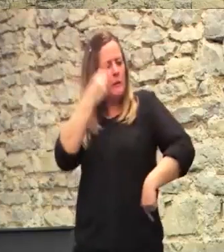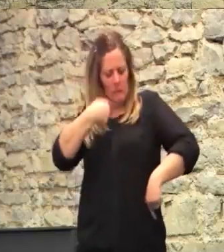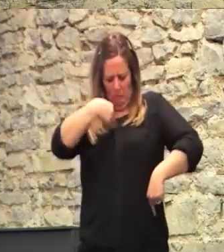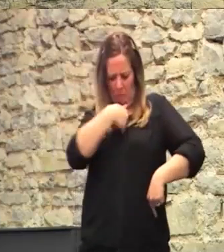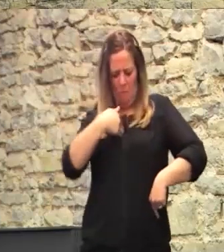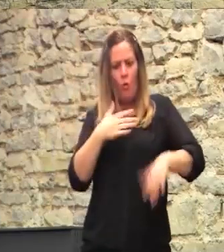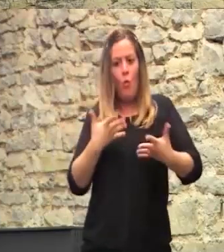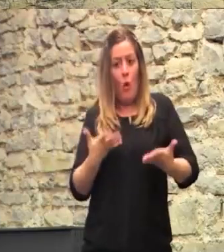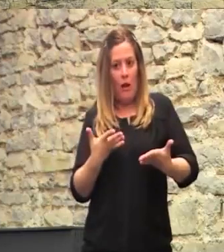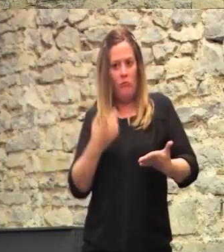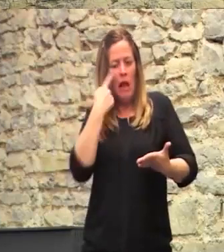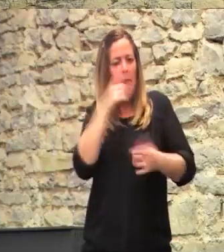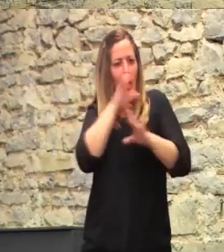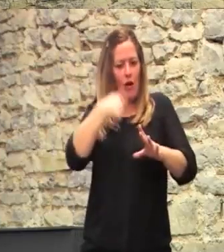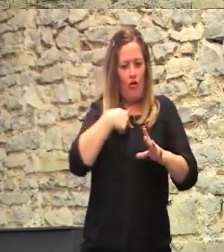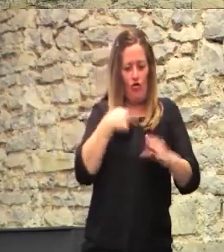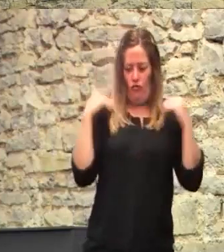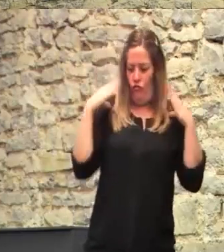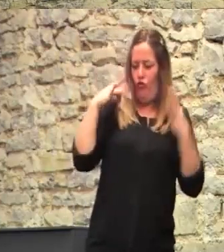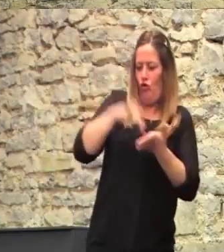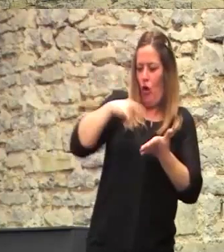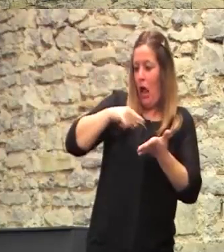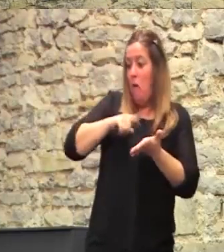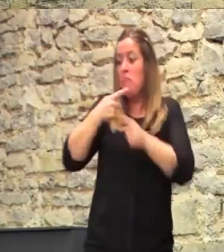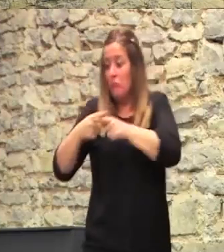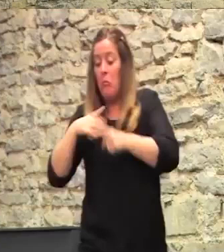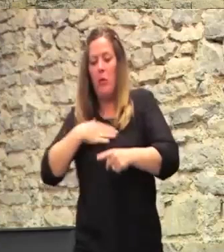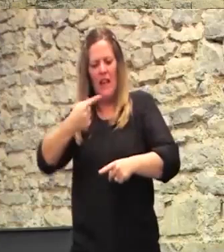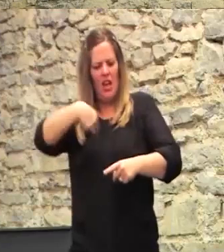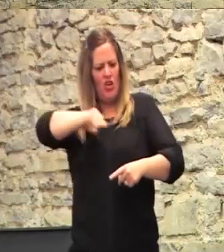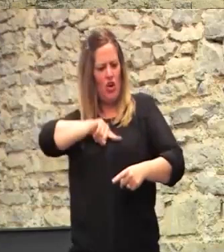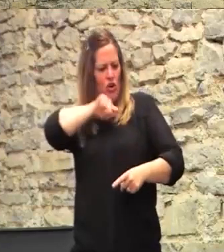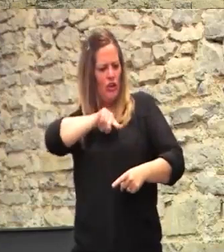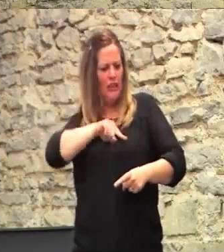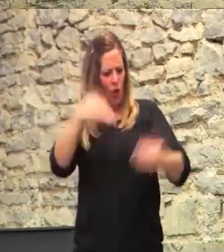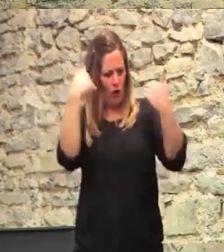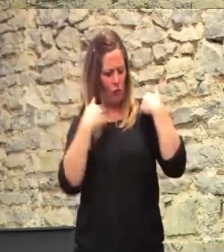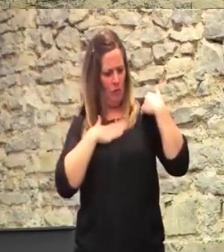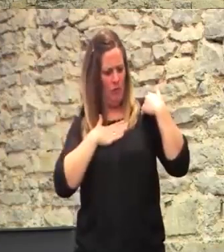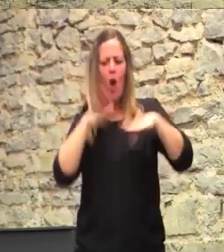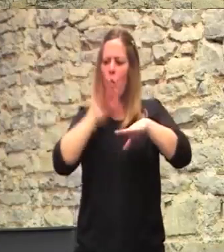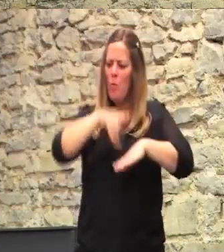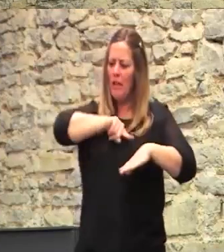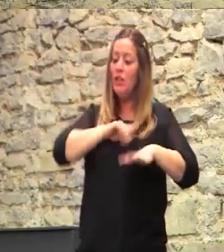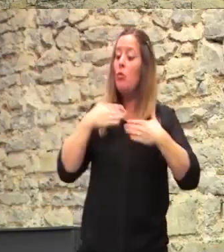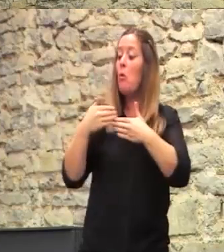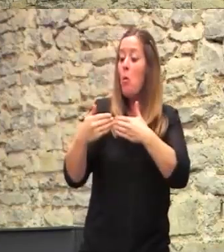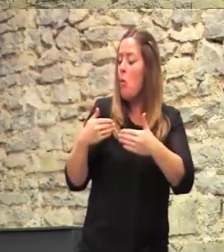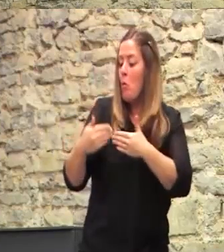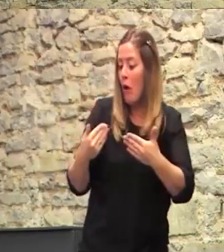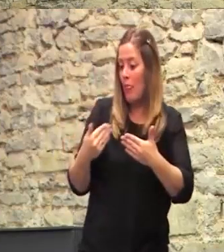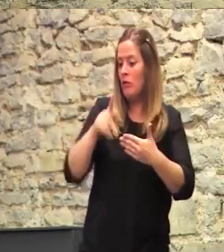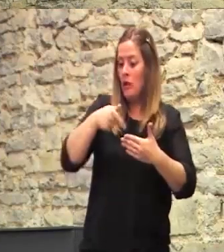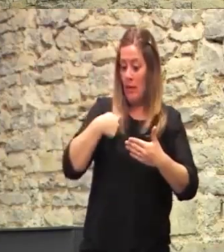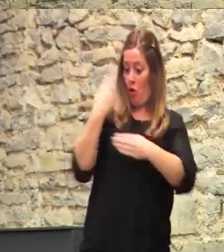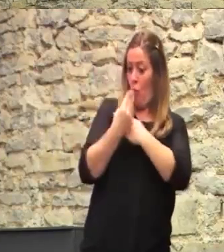corresponde según qué cosas de que nos sentimos responsables cuando nos sentimos culpables recibimos y exigimos los cuidados